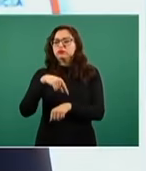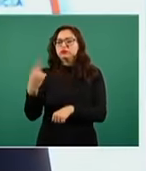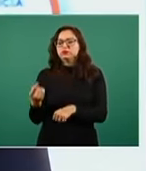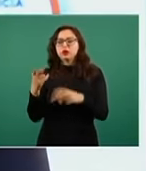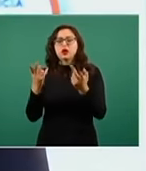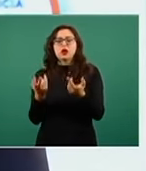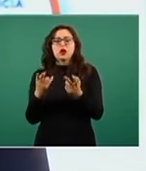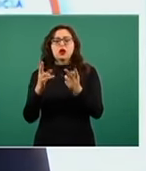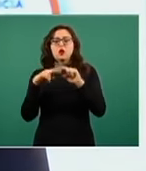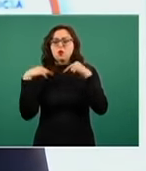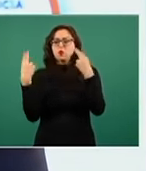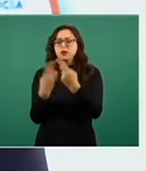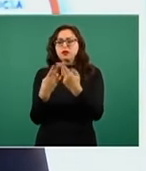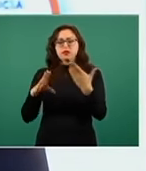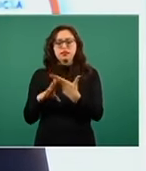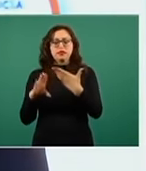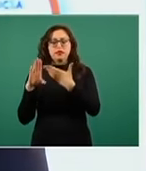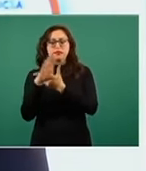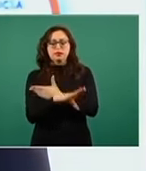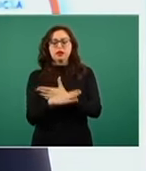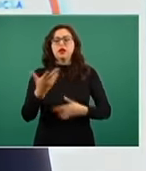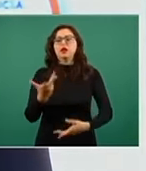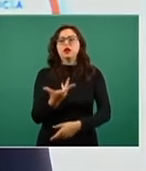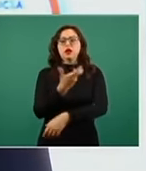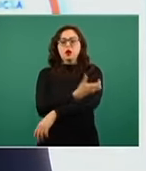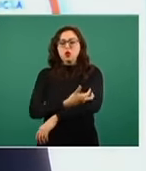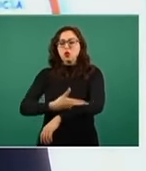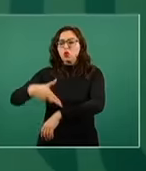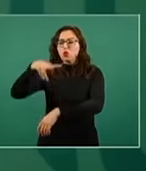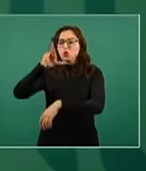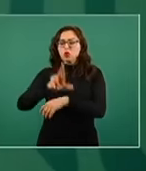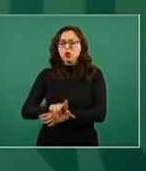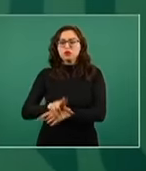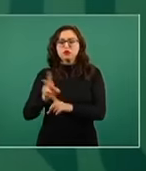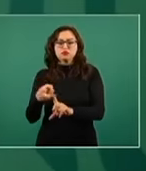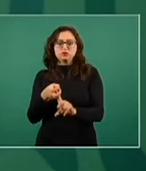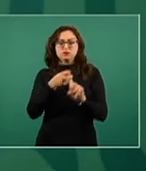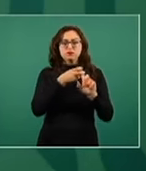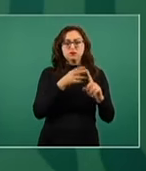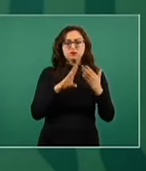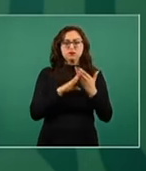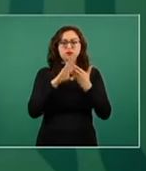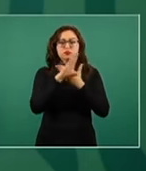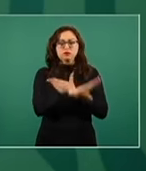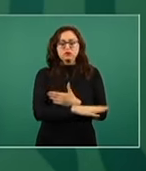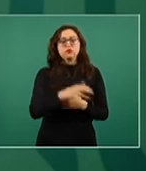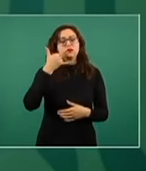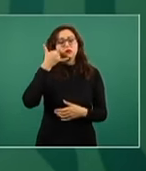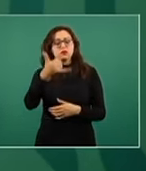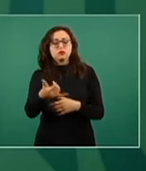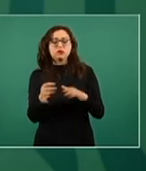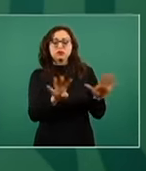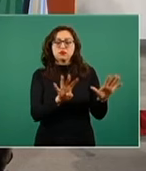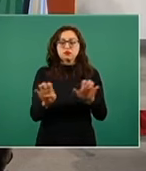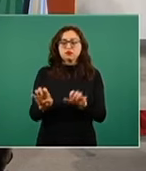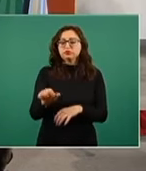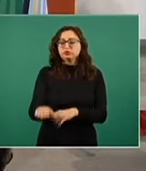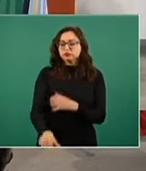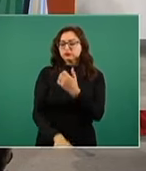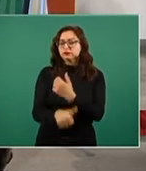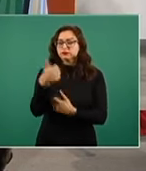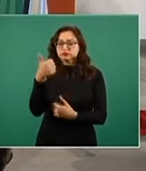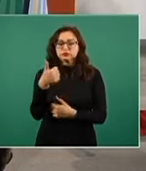y el Delito, de la Coordinación Nacional Antisecuestro, del 911 y, por